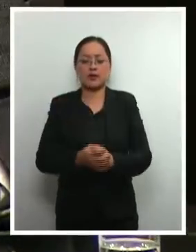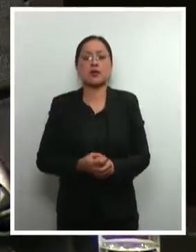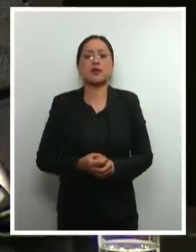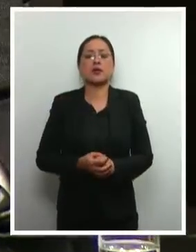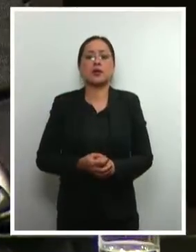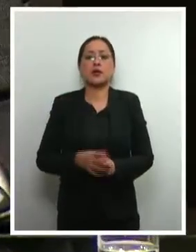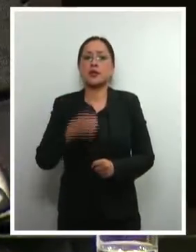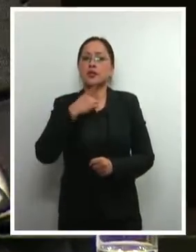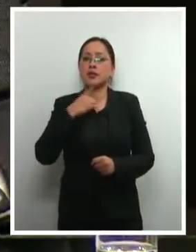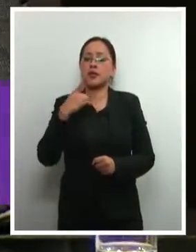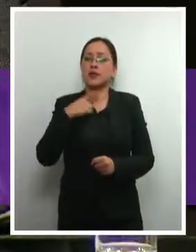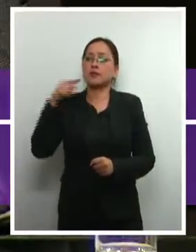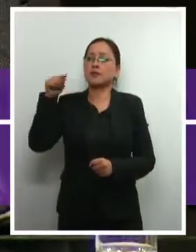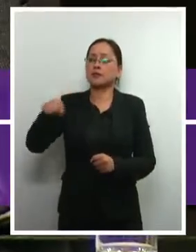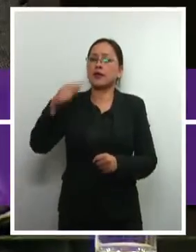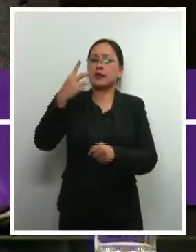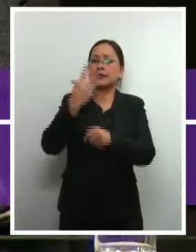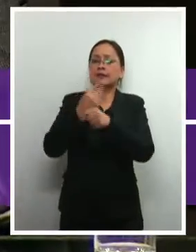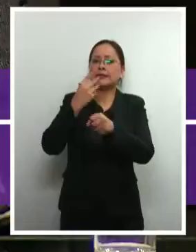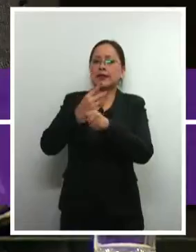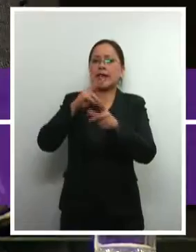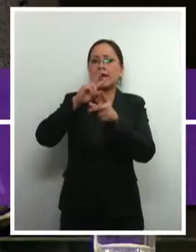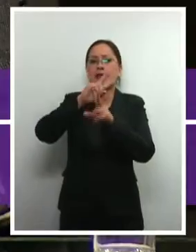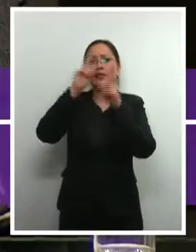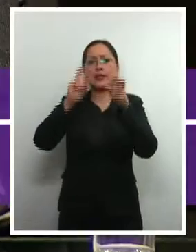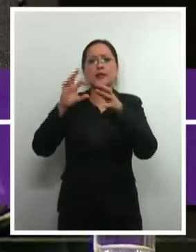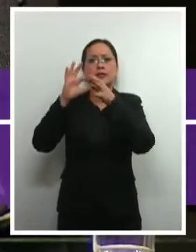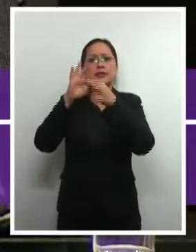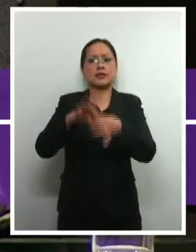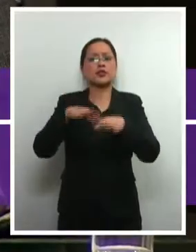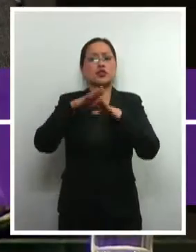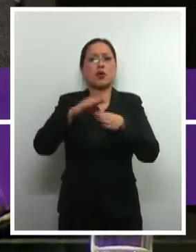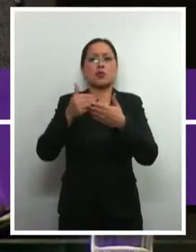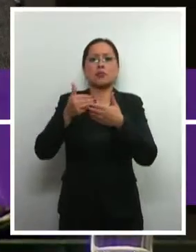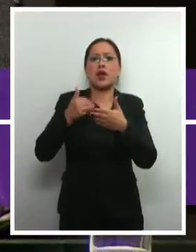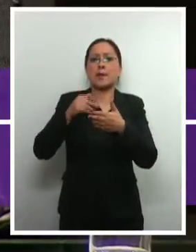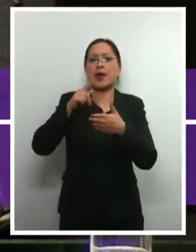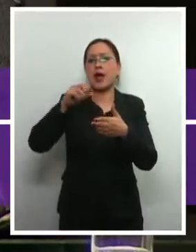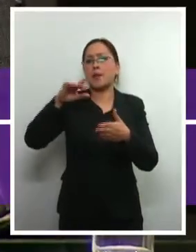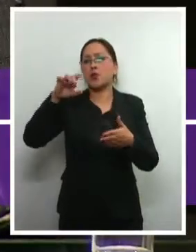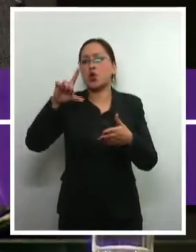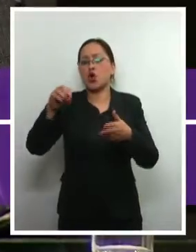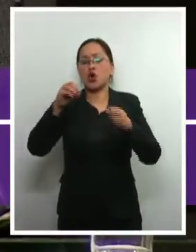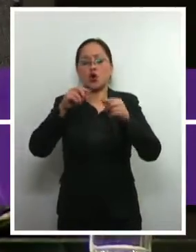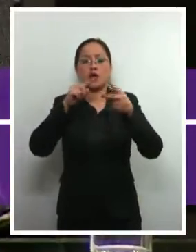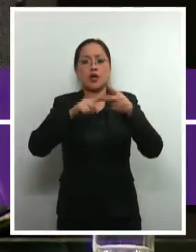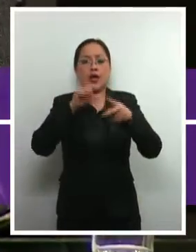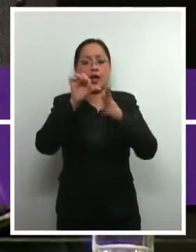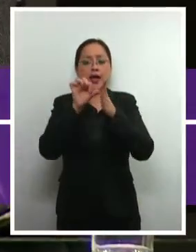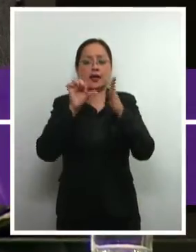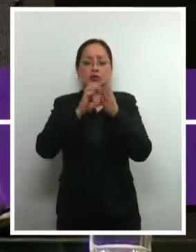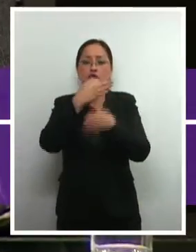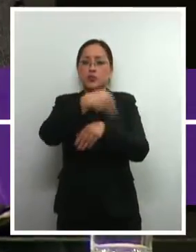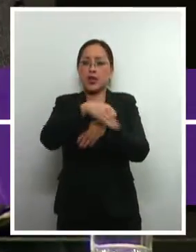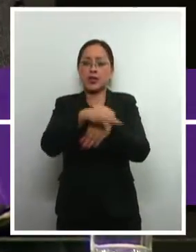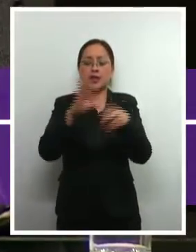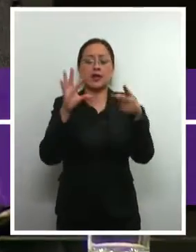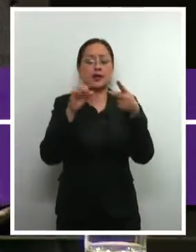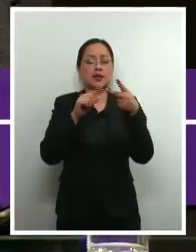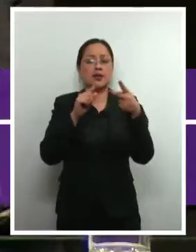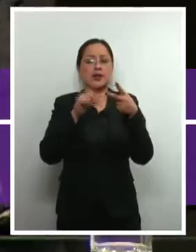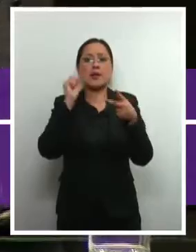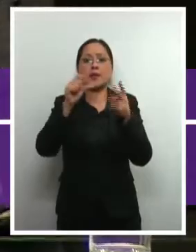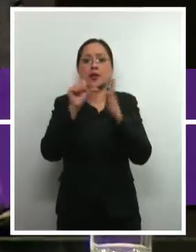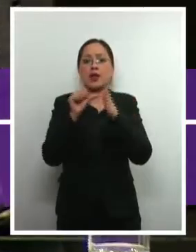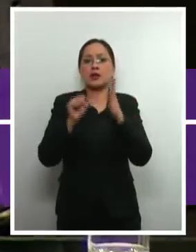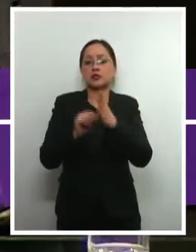que desahogar los temas vinculados con el preámbulo, los artículos transitorios y por supuesto el